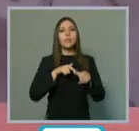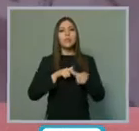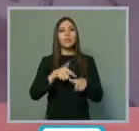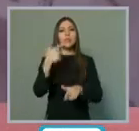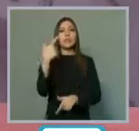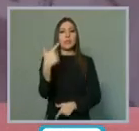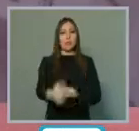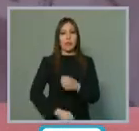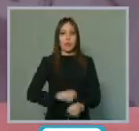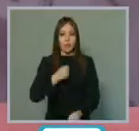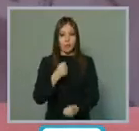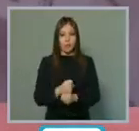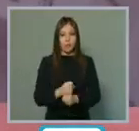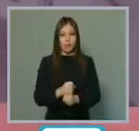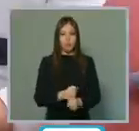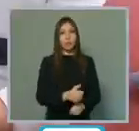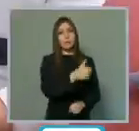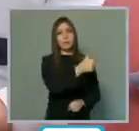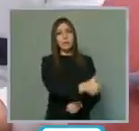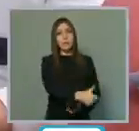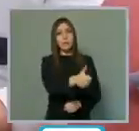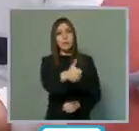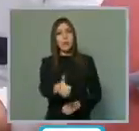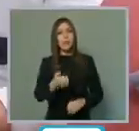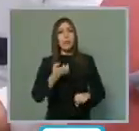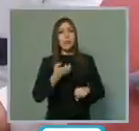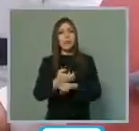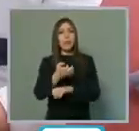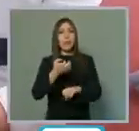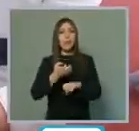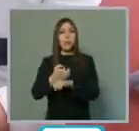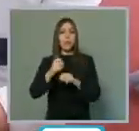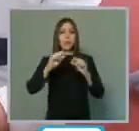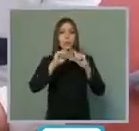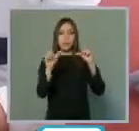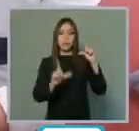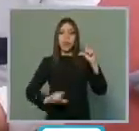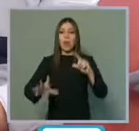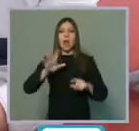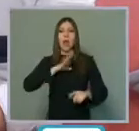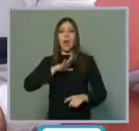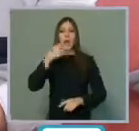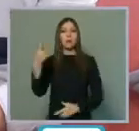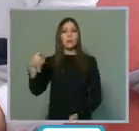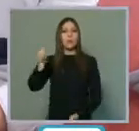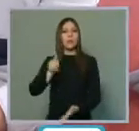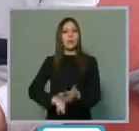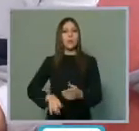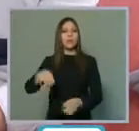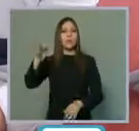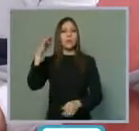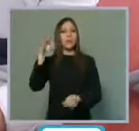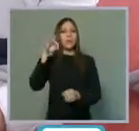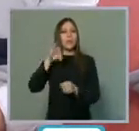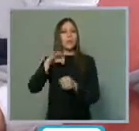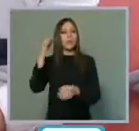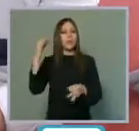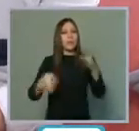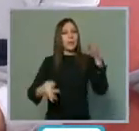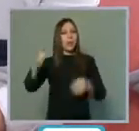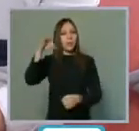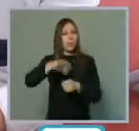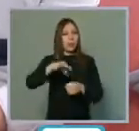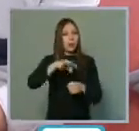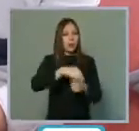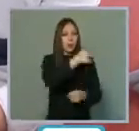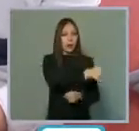Es importante decir que cada estado de la República tiene un tribunal electoral y magistrados, igual que en el caso de la